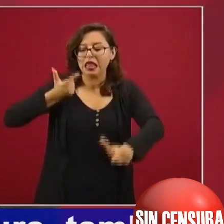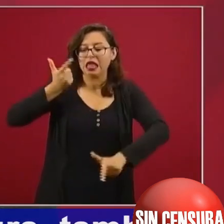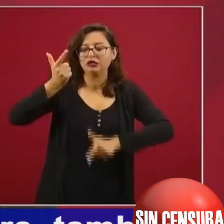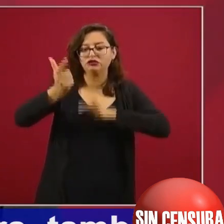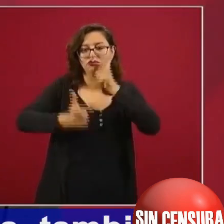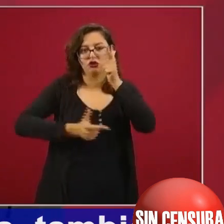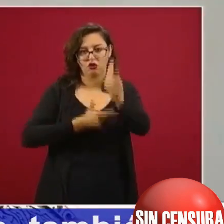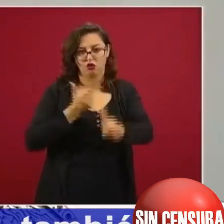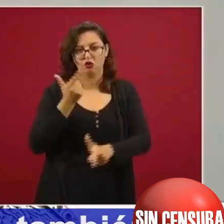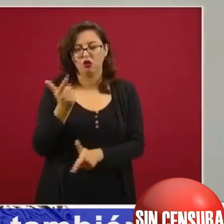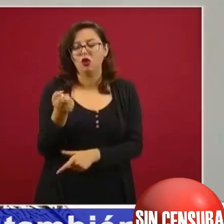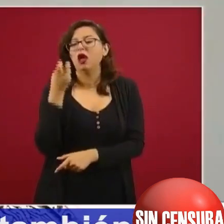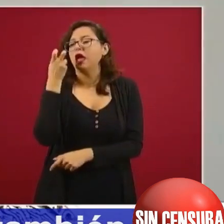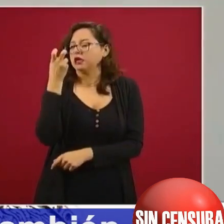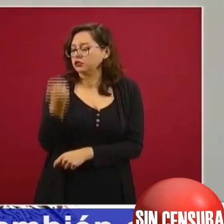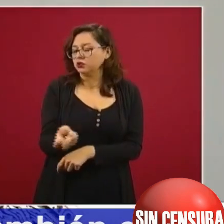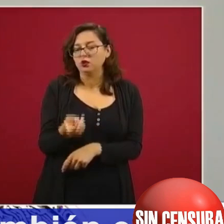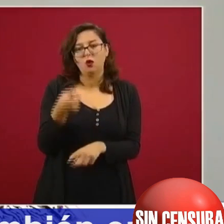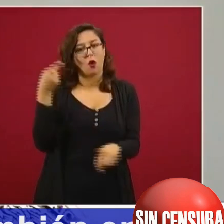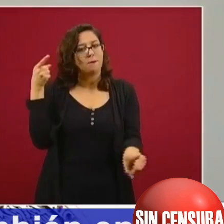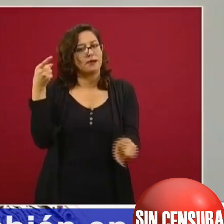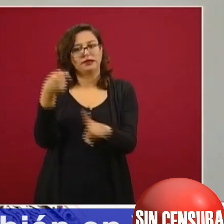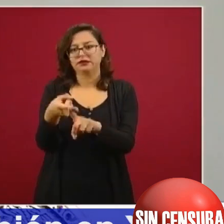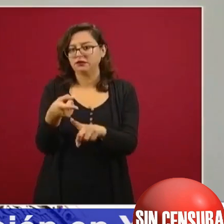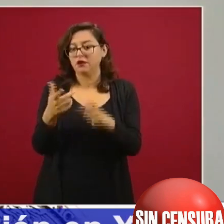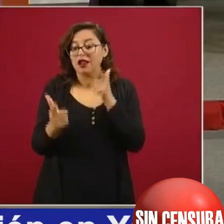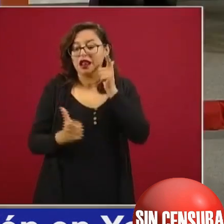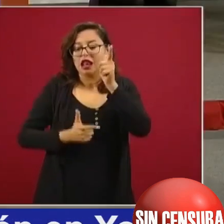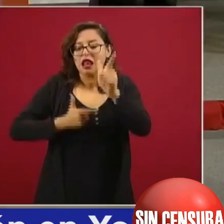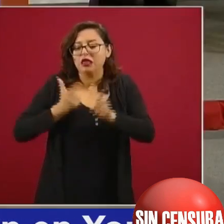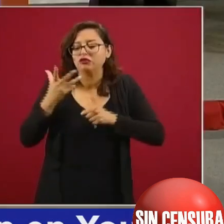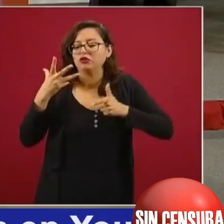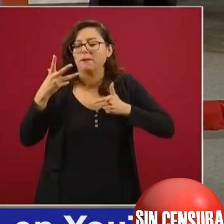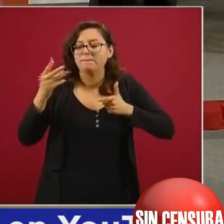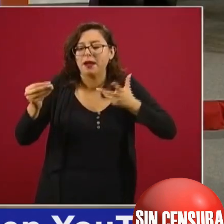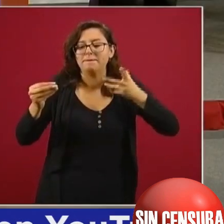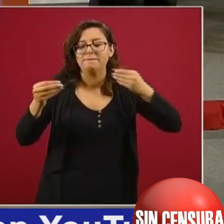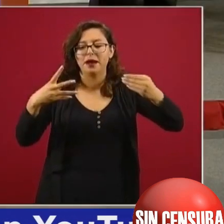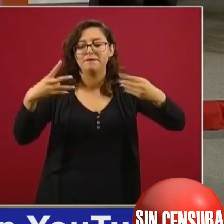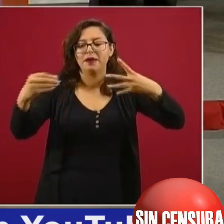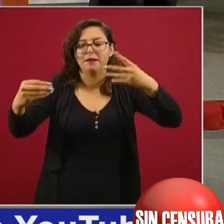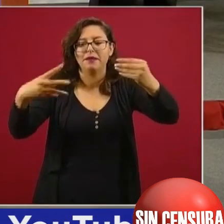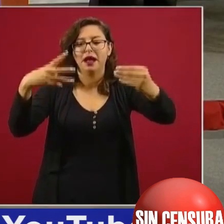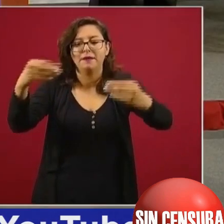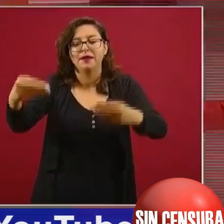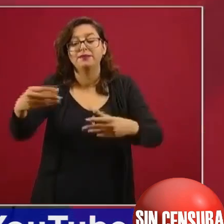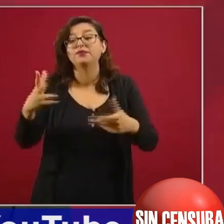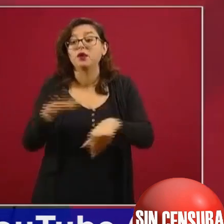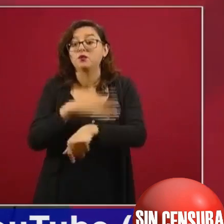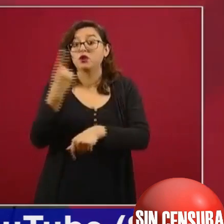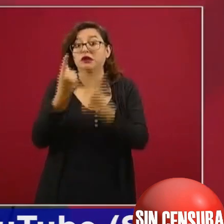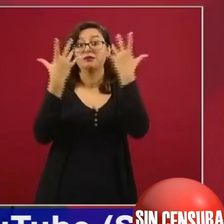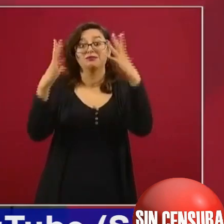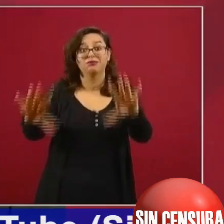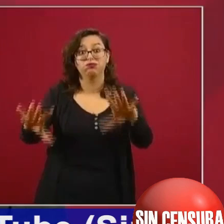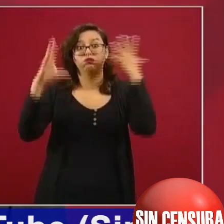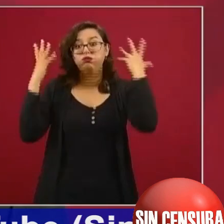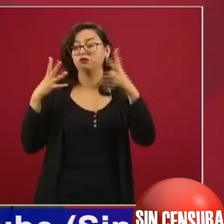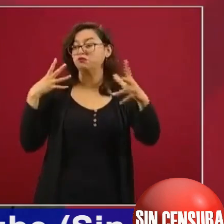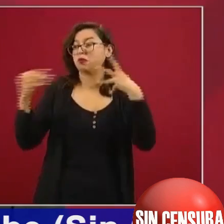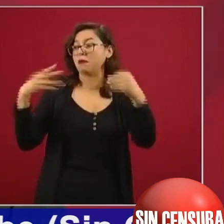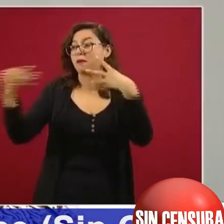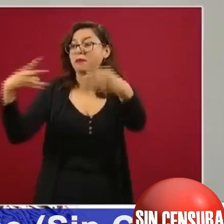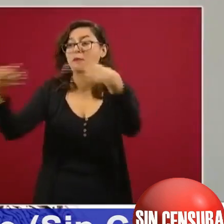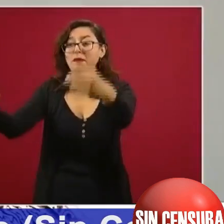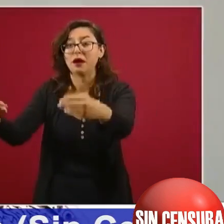un objetivo de manejo de la epidemia, porque necesitamos en todo momento que no haya más personas